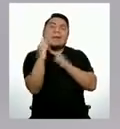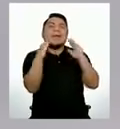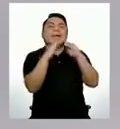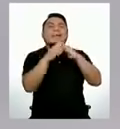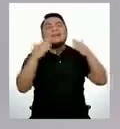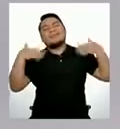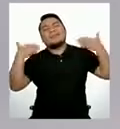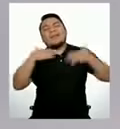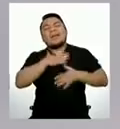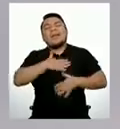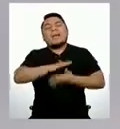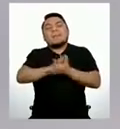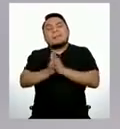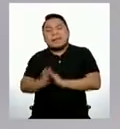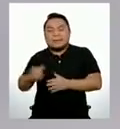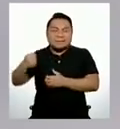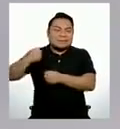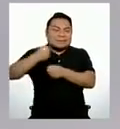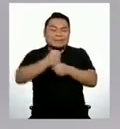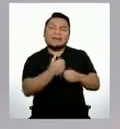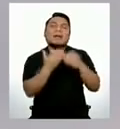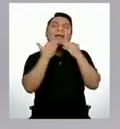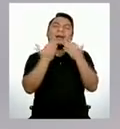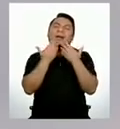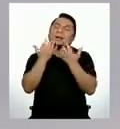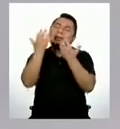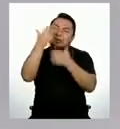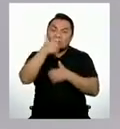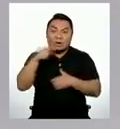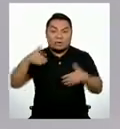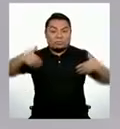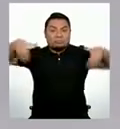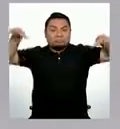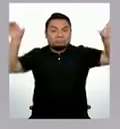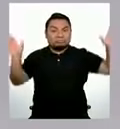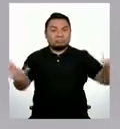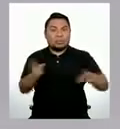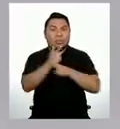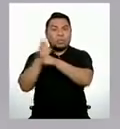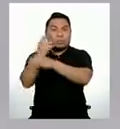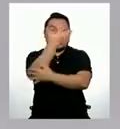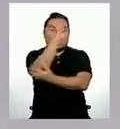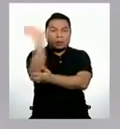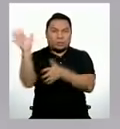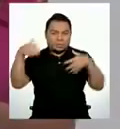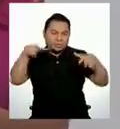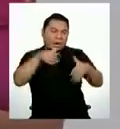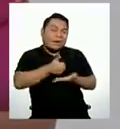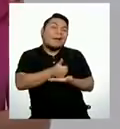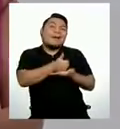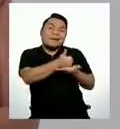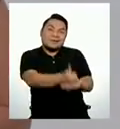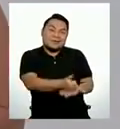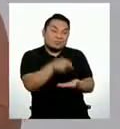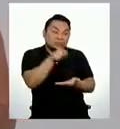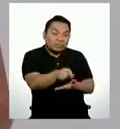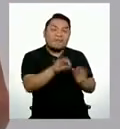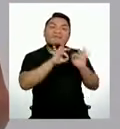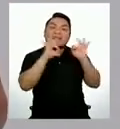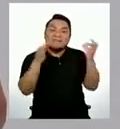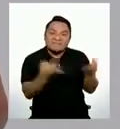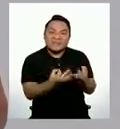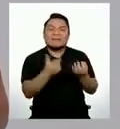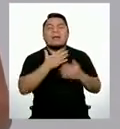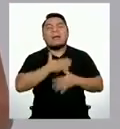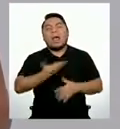en paz. Pues gracias a sus ruegos, ahora el guardián del bosque le había ayudado para que su familia